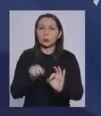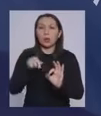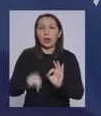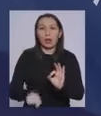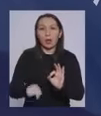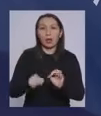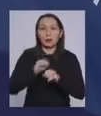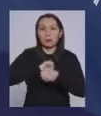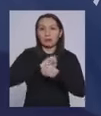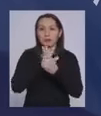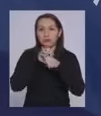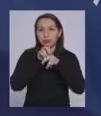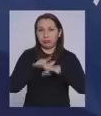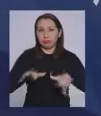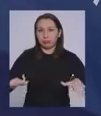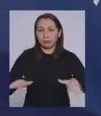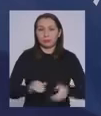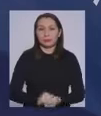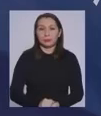esta pandemia.